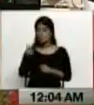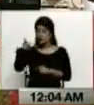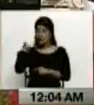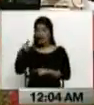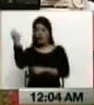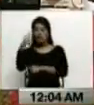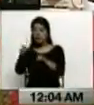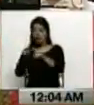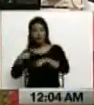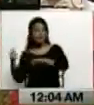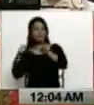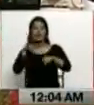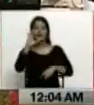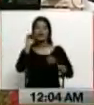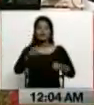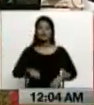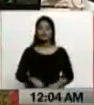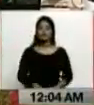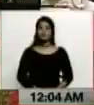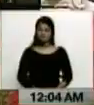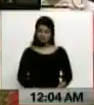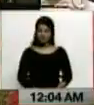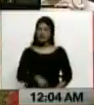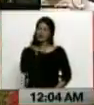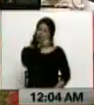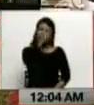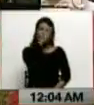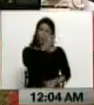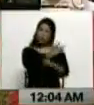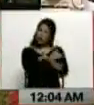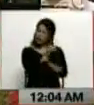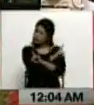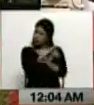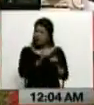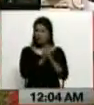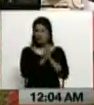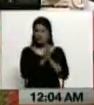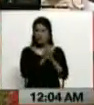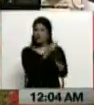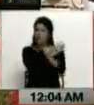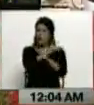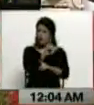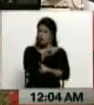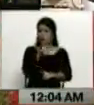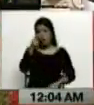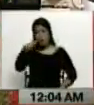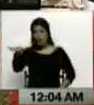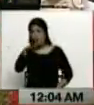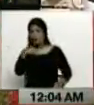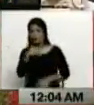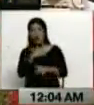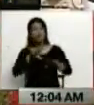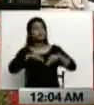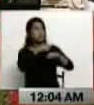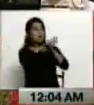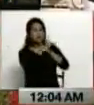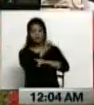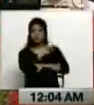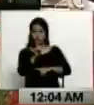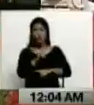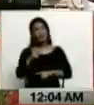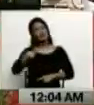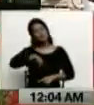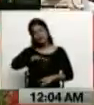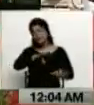mantecal la pura y le dicen para Caracas no jueguen con nosotros no jueguen con este pueblo no no se lo